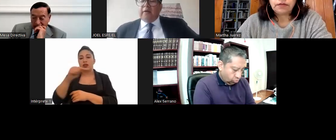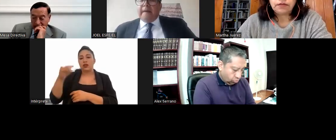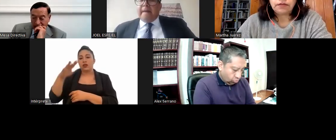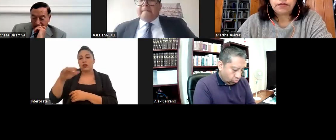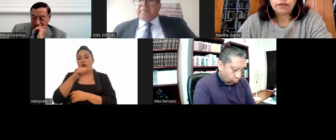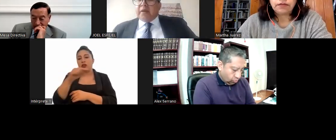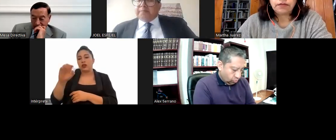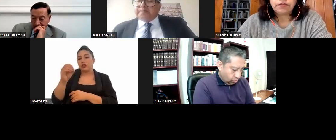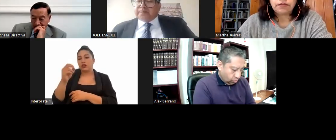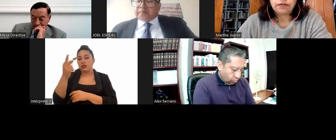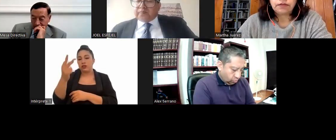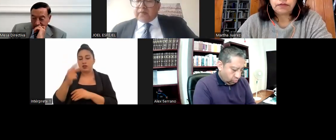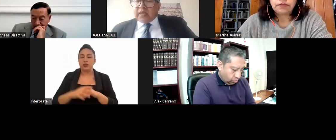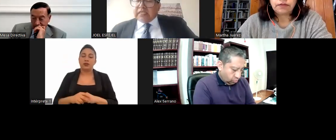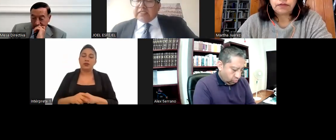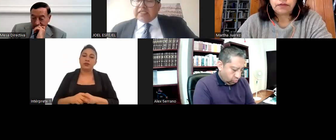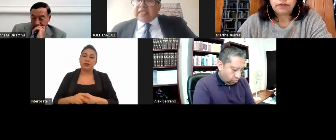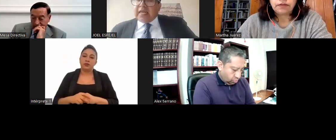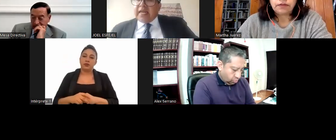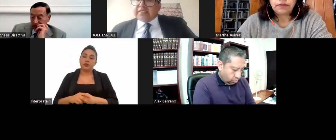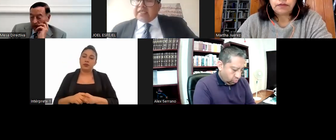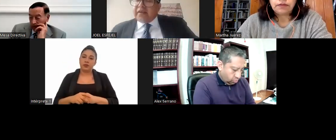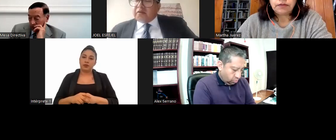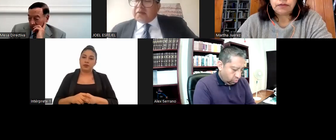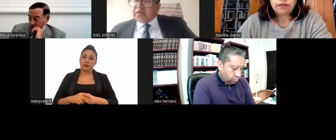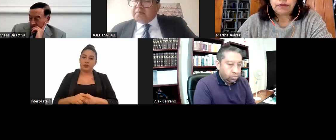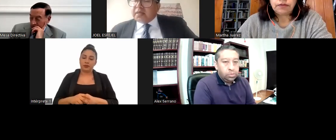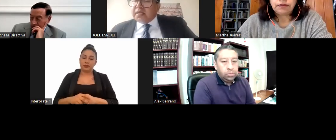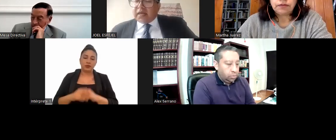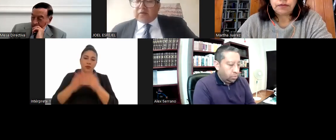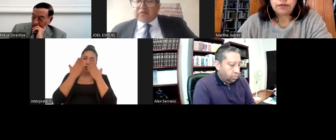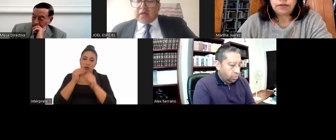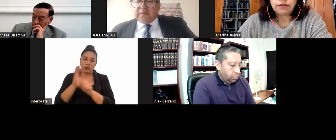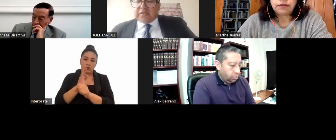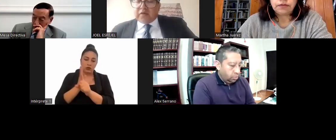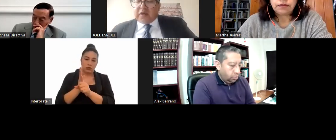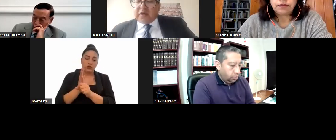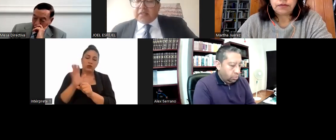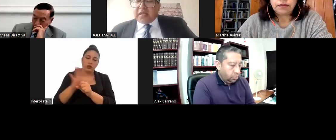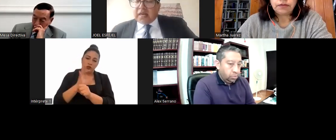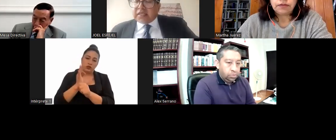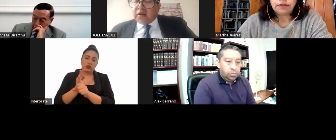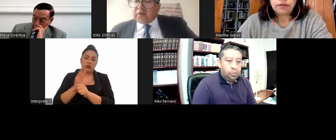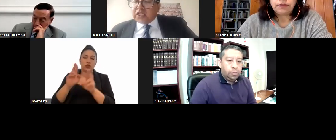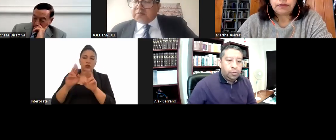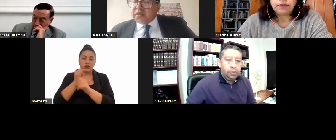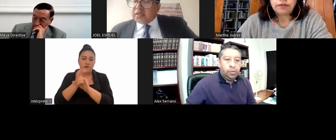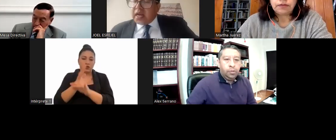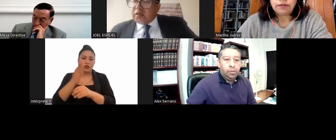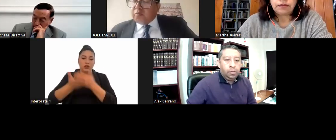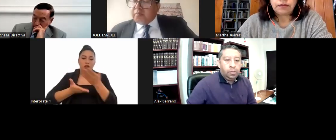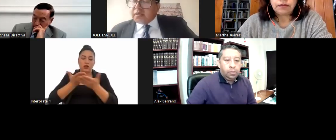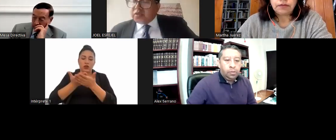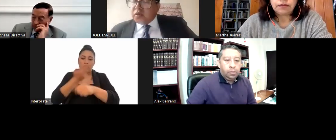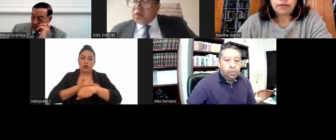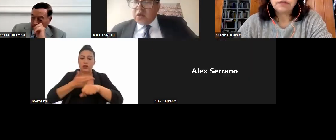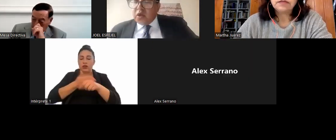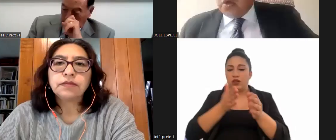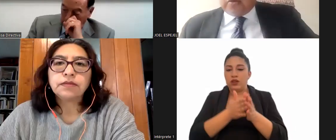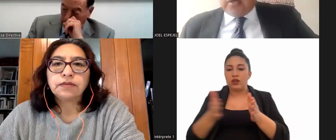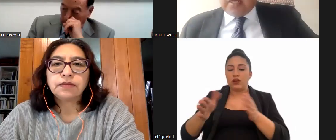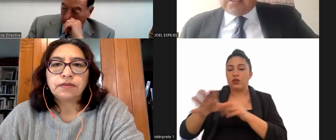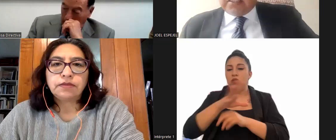_10-10-2022/08. Primero, se declara la existencia de información en materia del recurso de revisión que permite realizar lo correspondiente a la